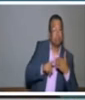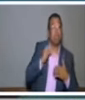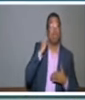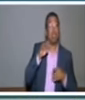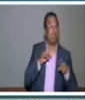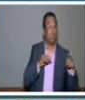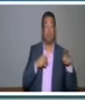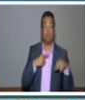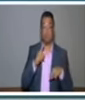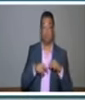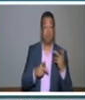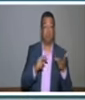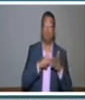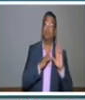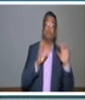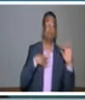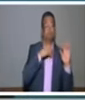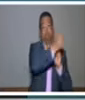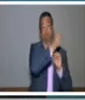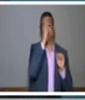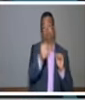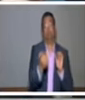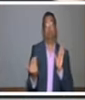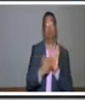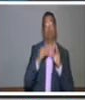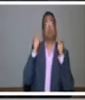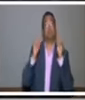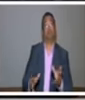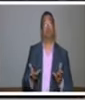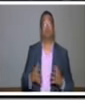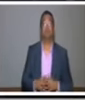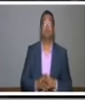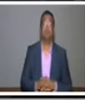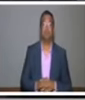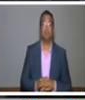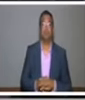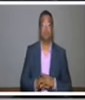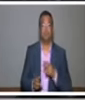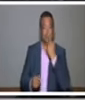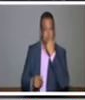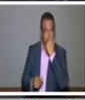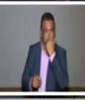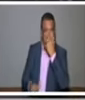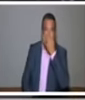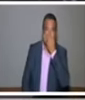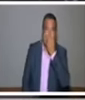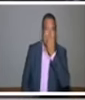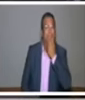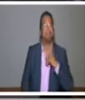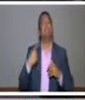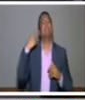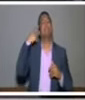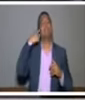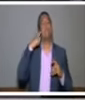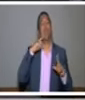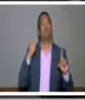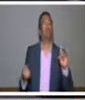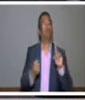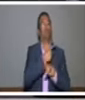hacer regresa a la docencia y entonces se le da la oportunidad a otra persona. Discúlpeme, pero me parece que no me contestó la pregunta. Mi